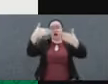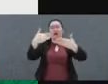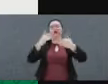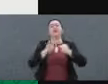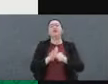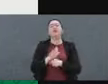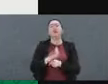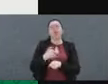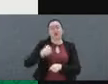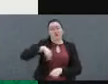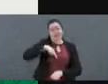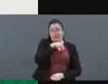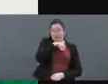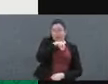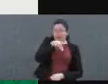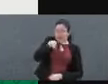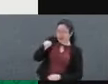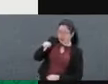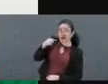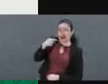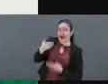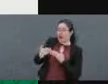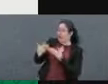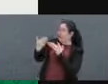andador por donde hicimos el recorrido.